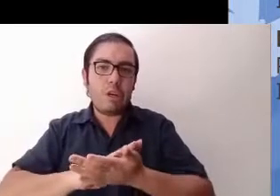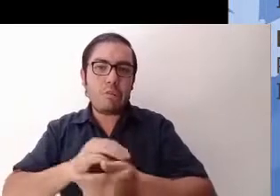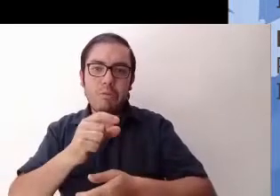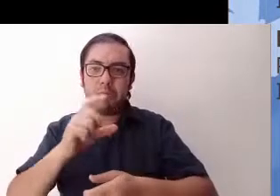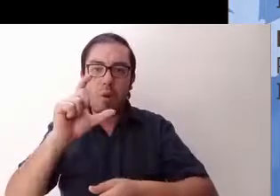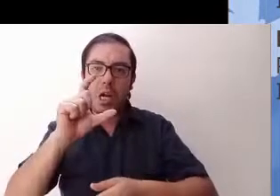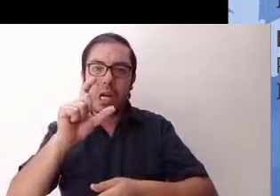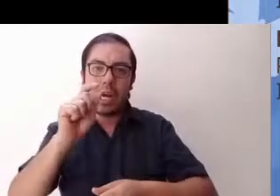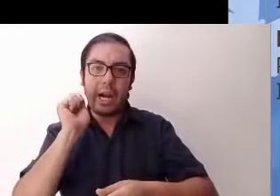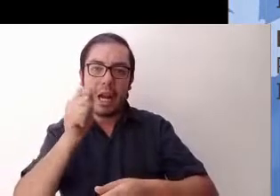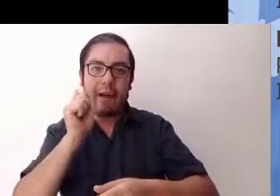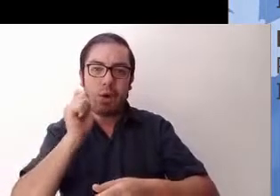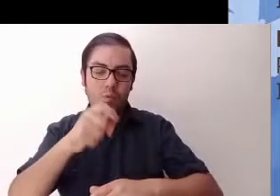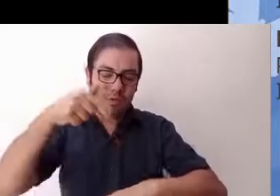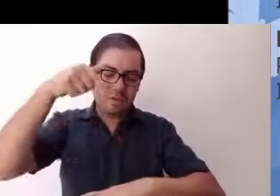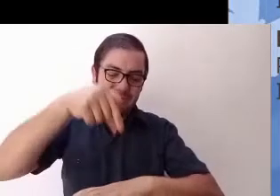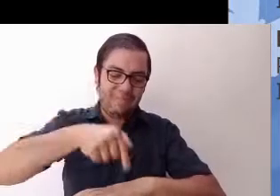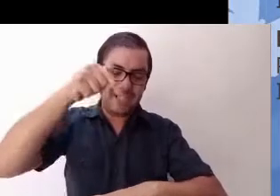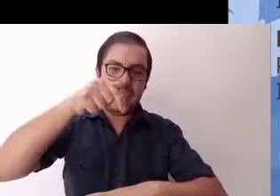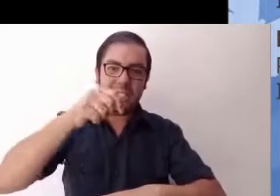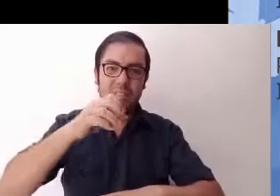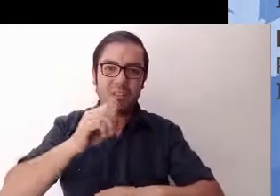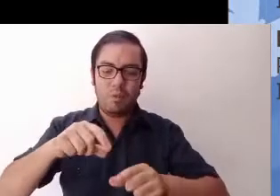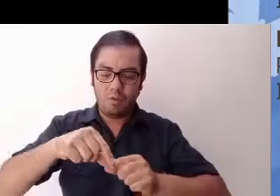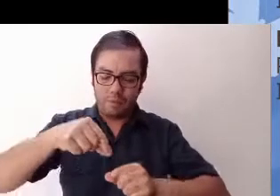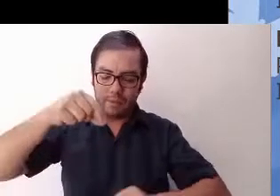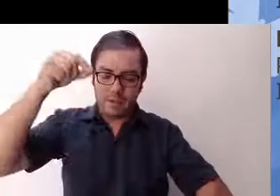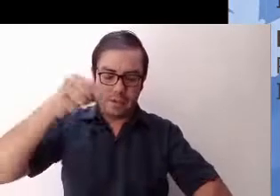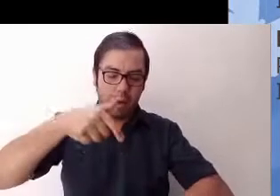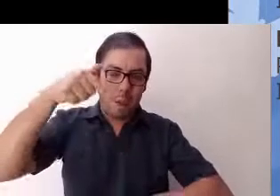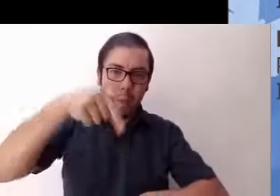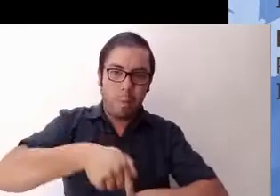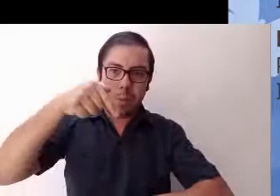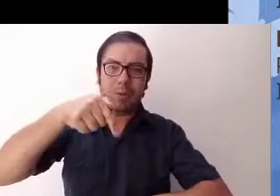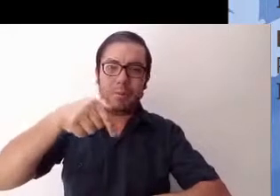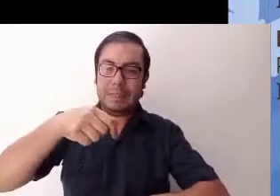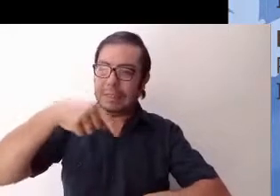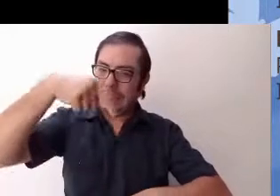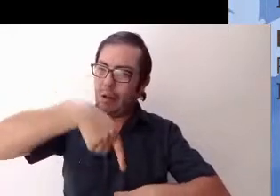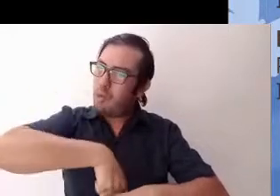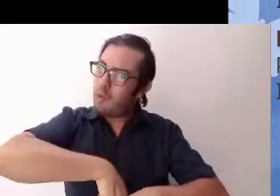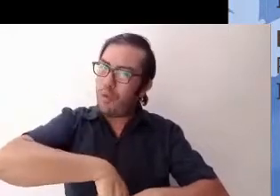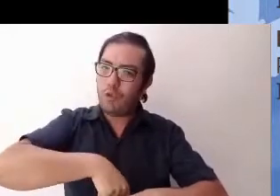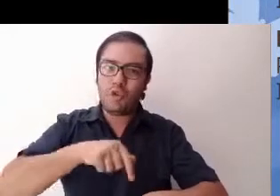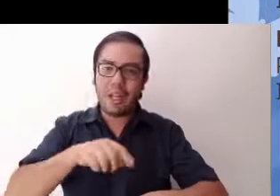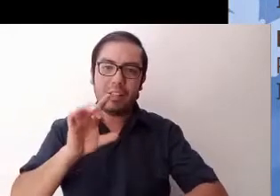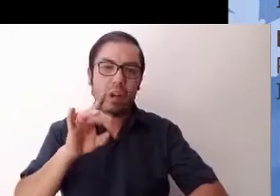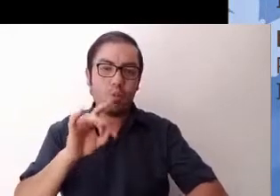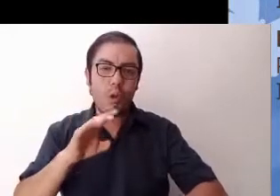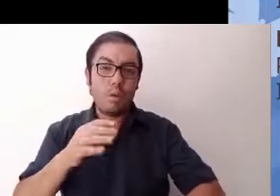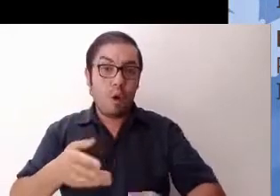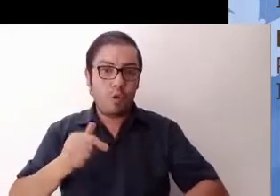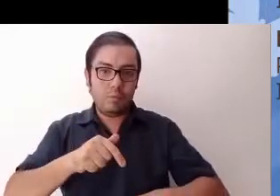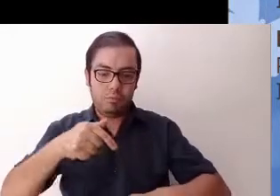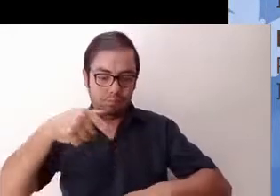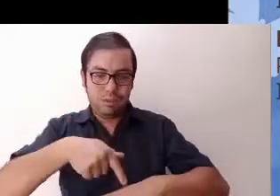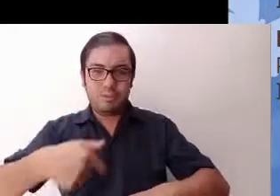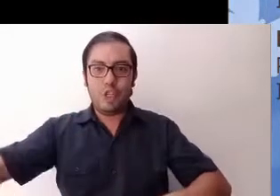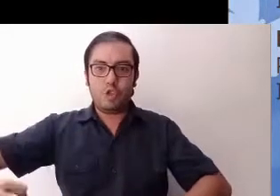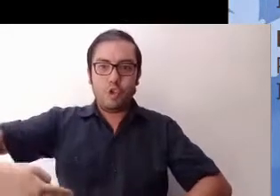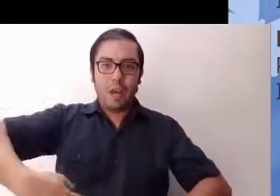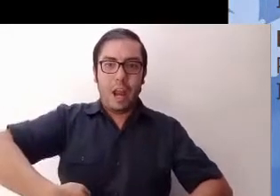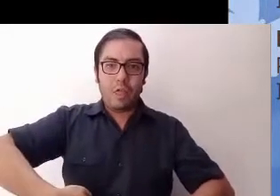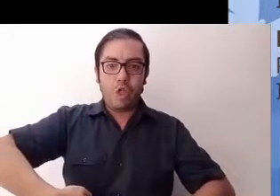herida punzante profunda. Ahora, si eso yo me lo entierro en el abdomen, voy a tener incluso daño visceral. Puede